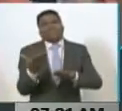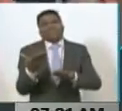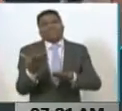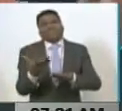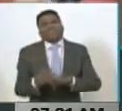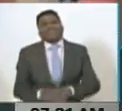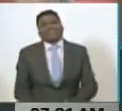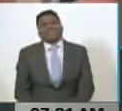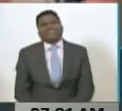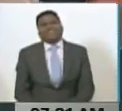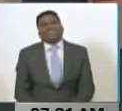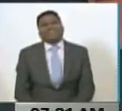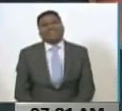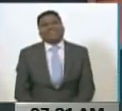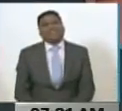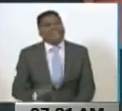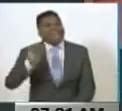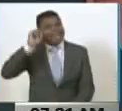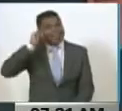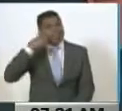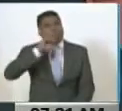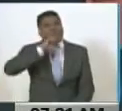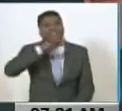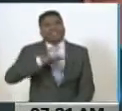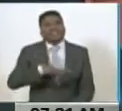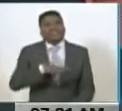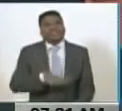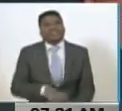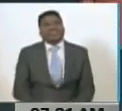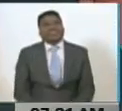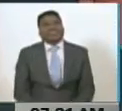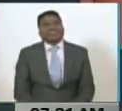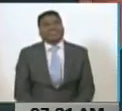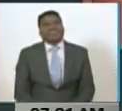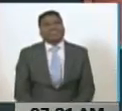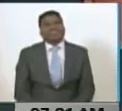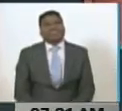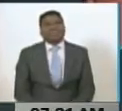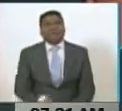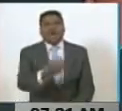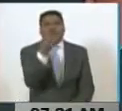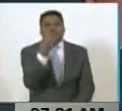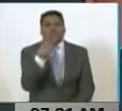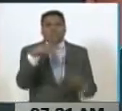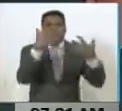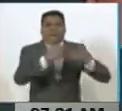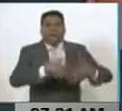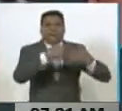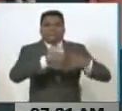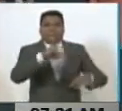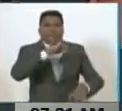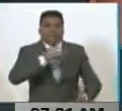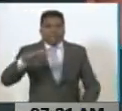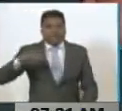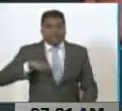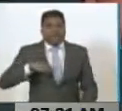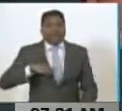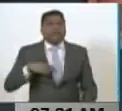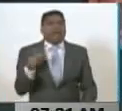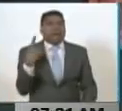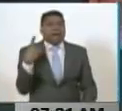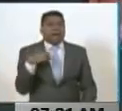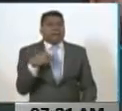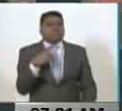adicionalmente debemos recordar que históricamente el alimento concentrado que conocemos de manera comercial